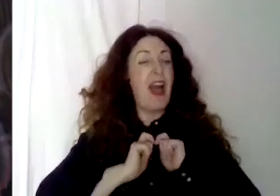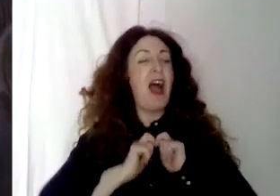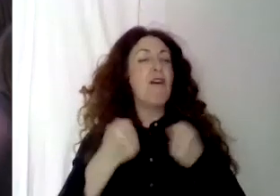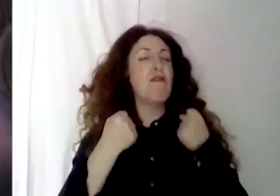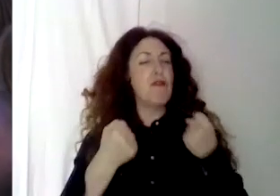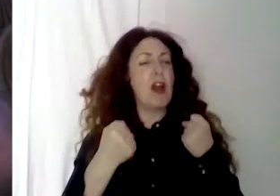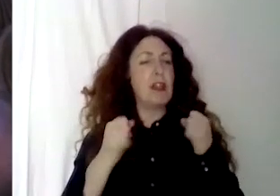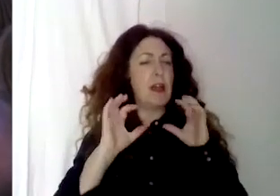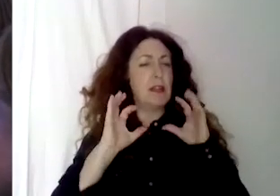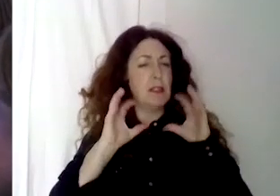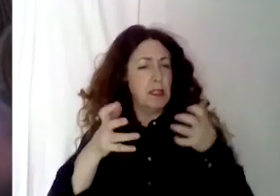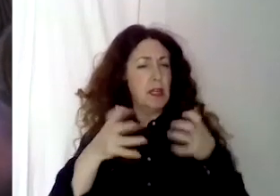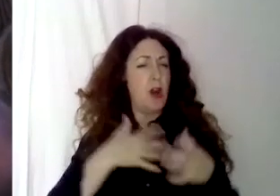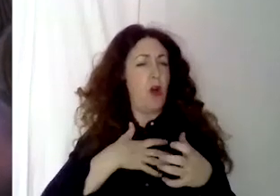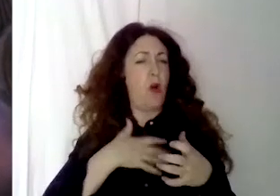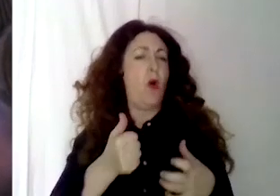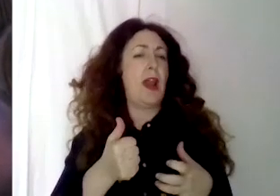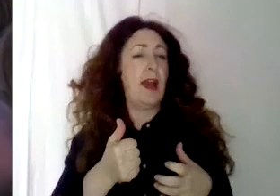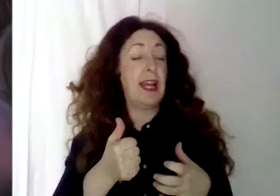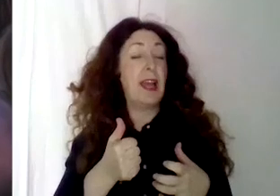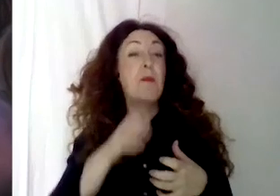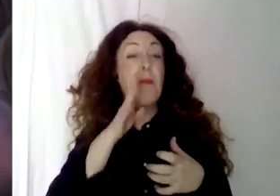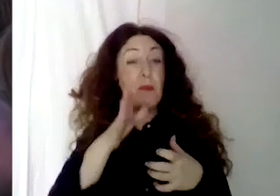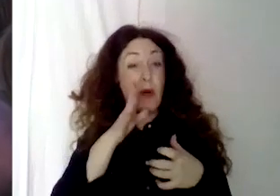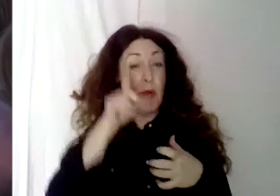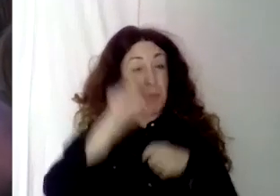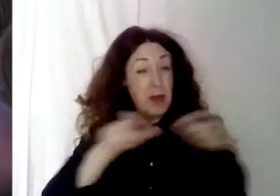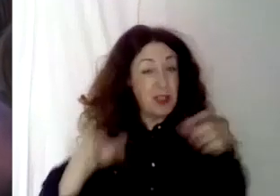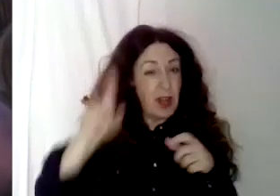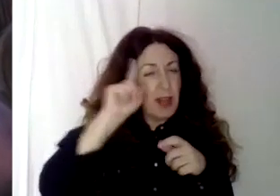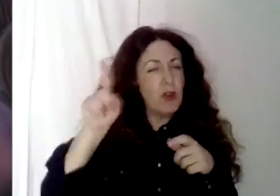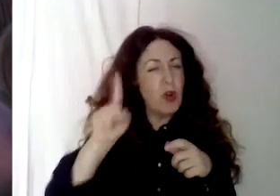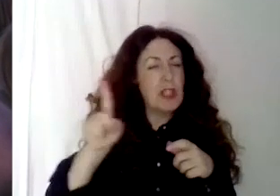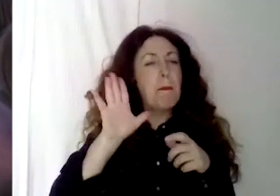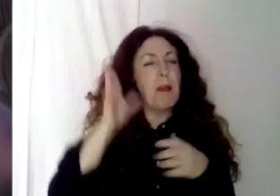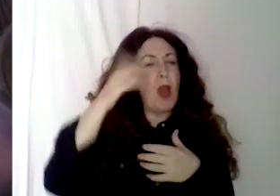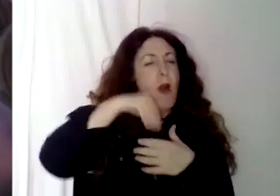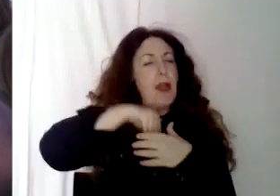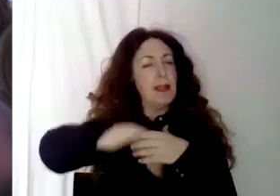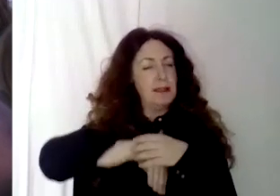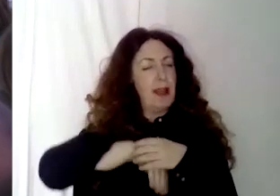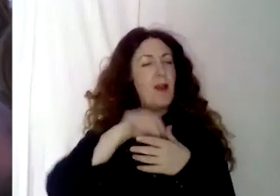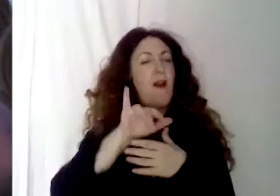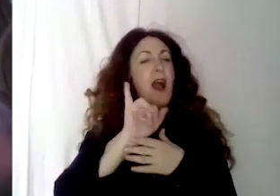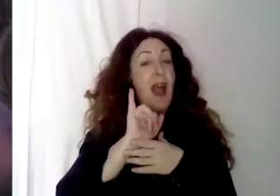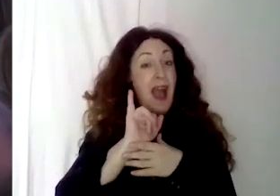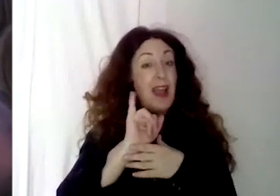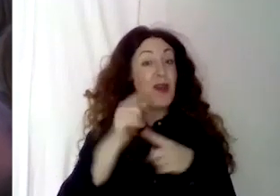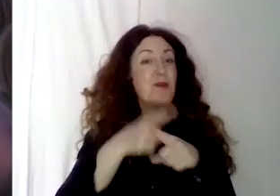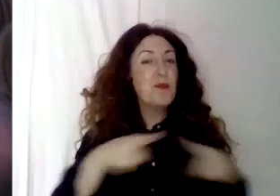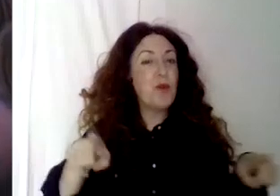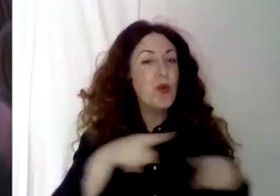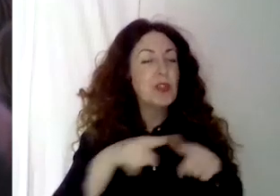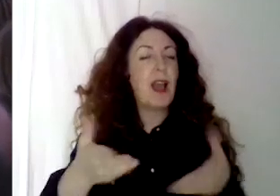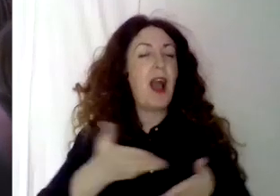coraje, aunque no lo sepas, los llevas ocultos en tu interior. Yo me encargaré de despertarlos